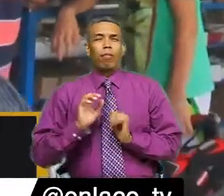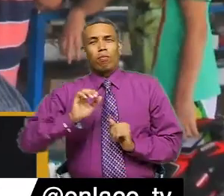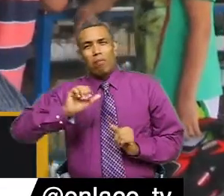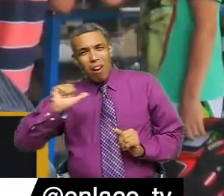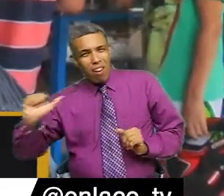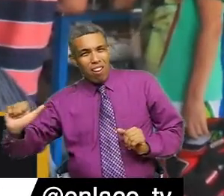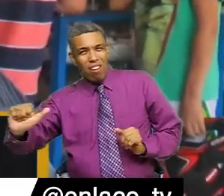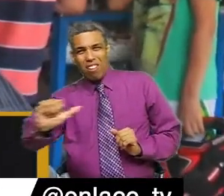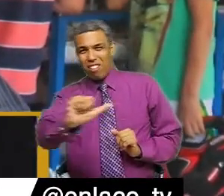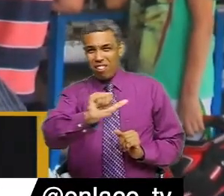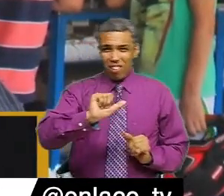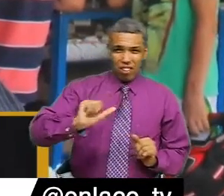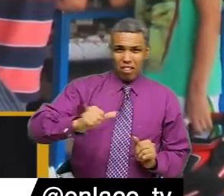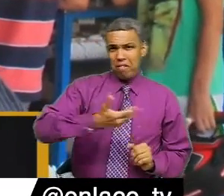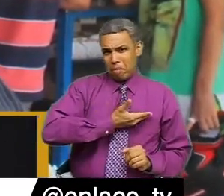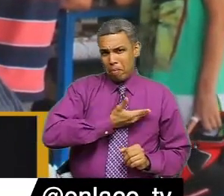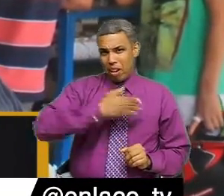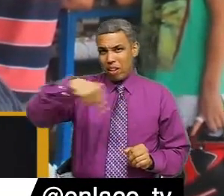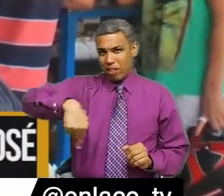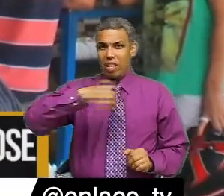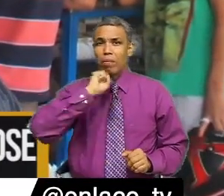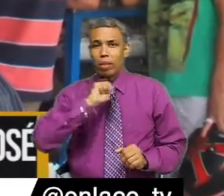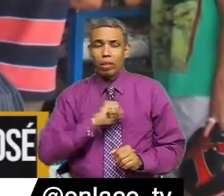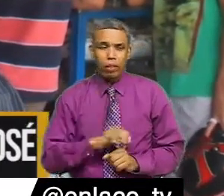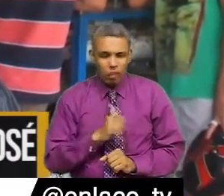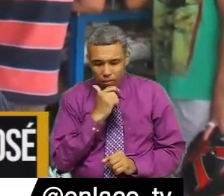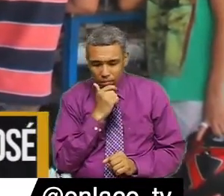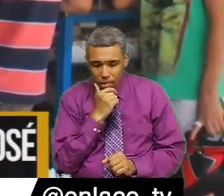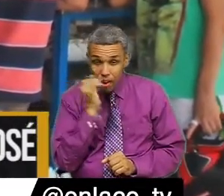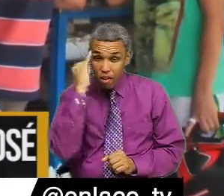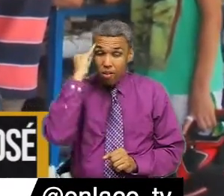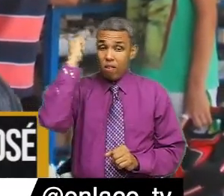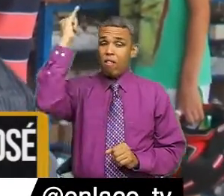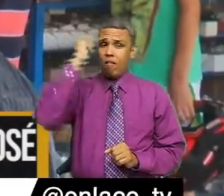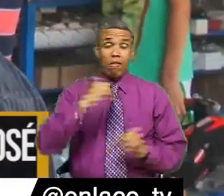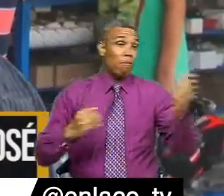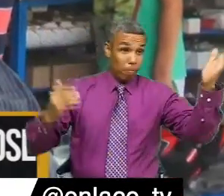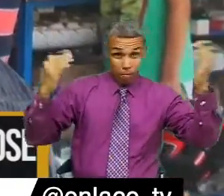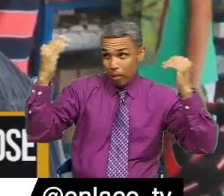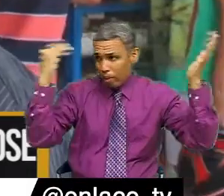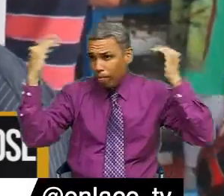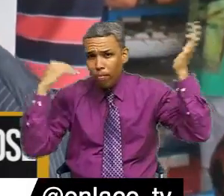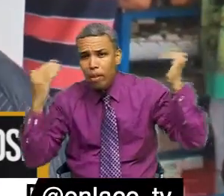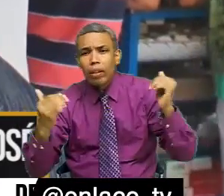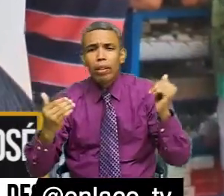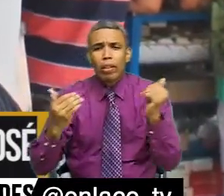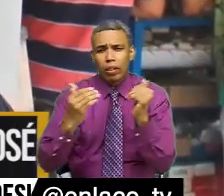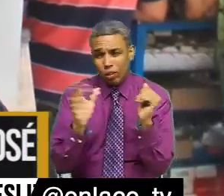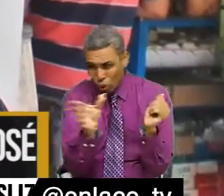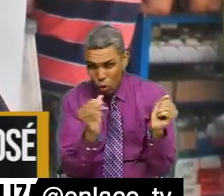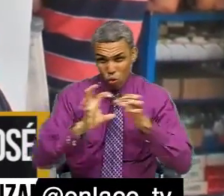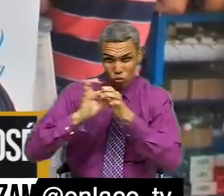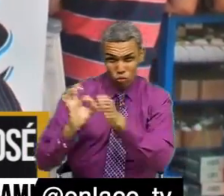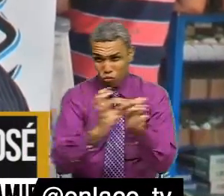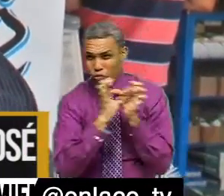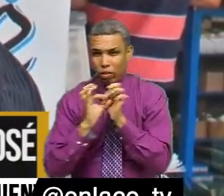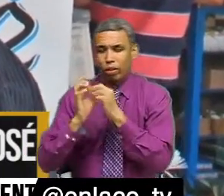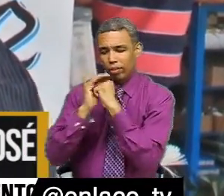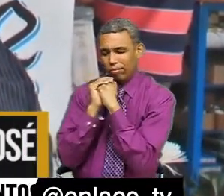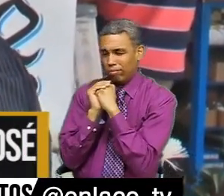de formar una cadena de oración para elevar nuestras plegarias para que el bebé Juan José obviamente salga adelante de esta situación